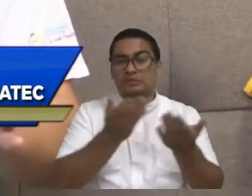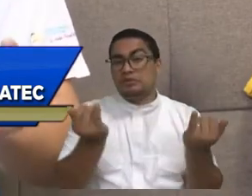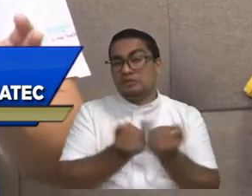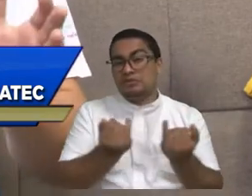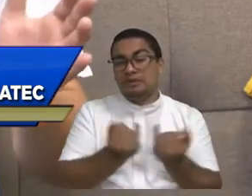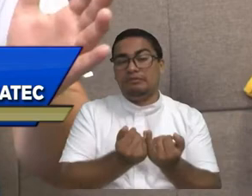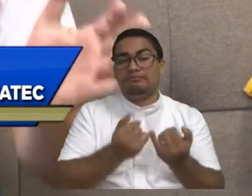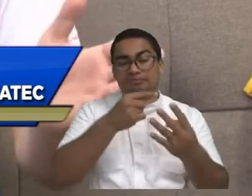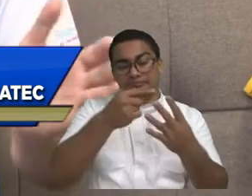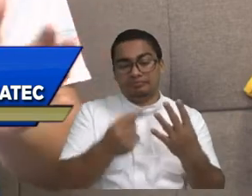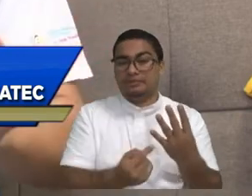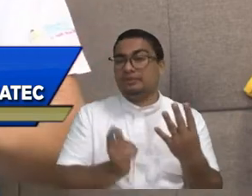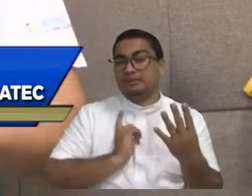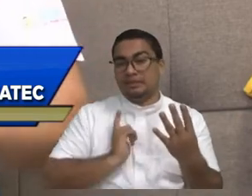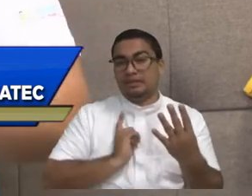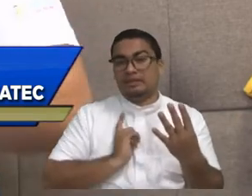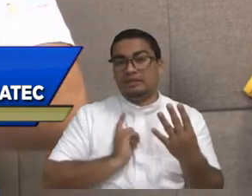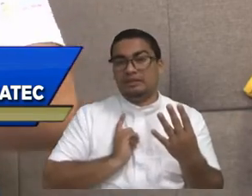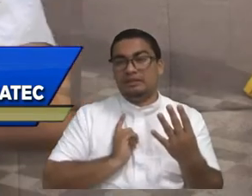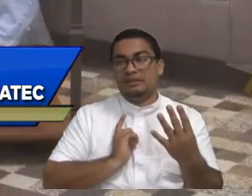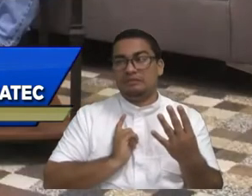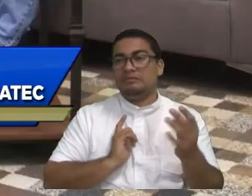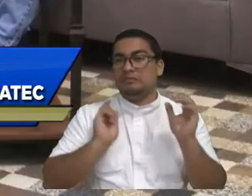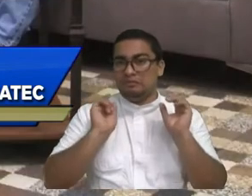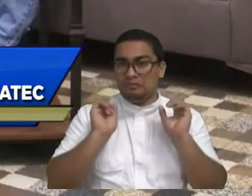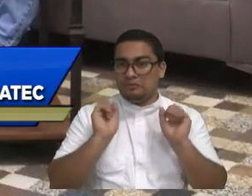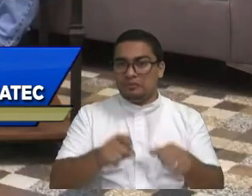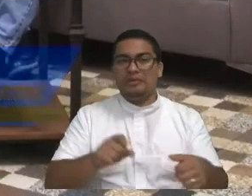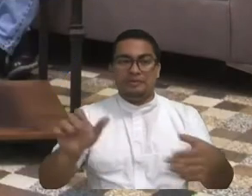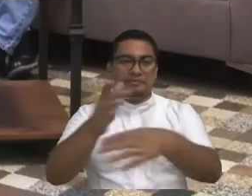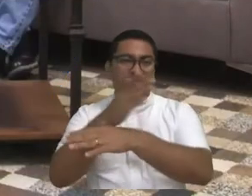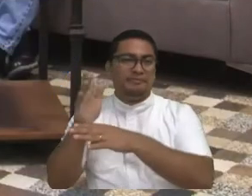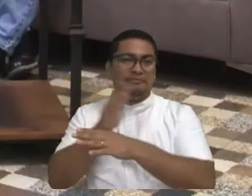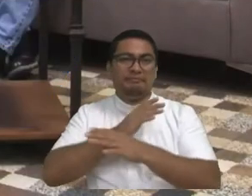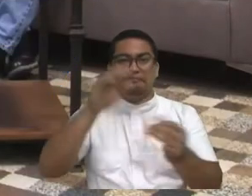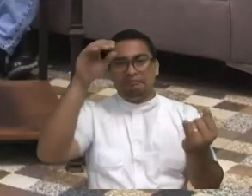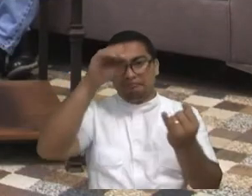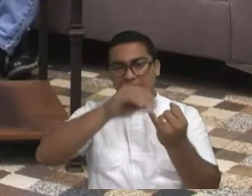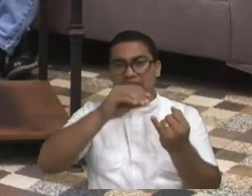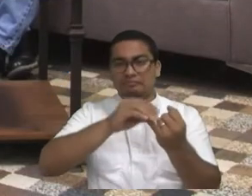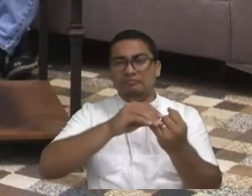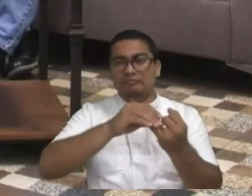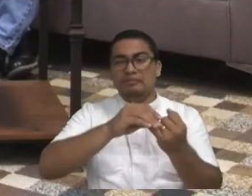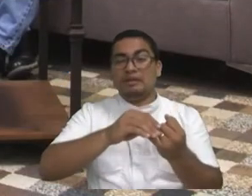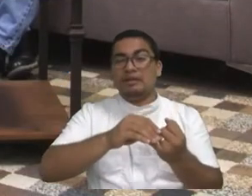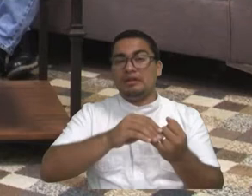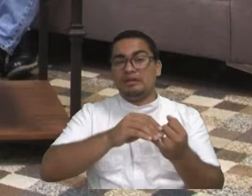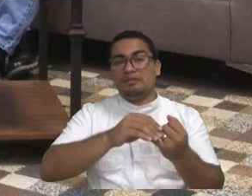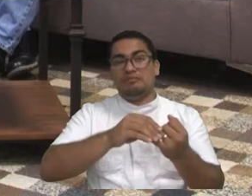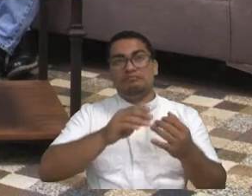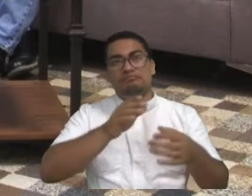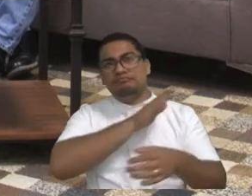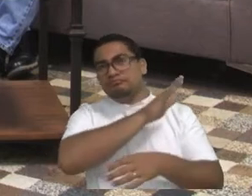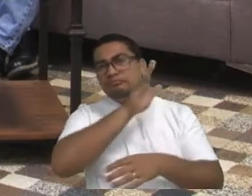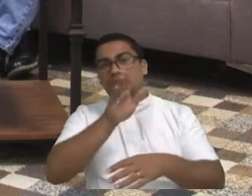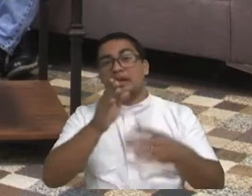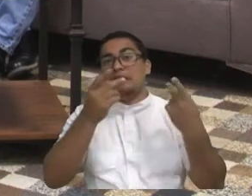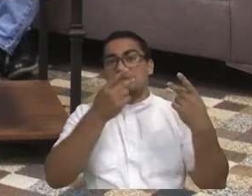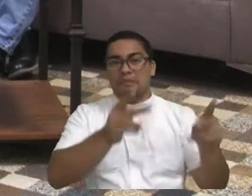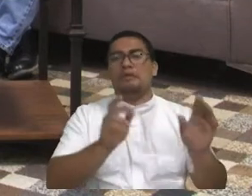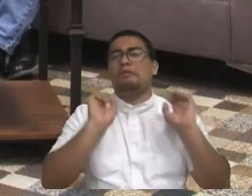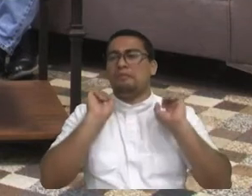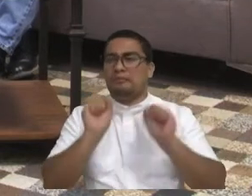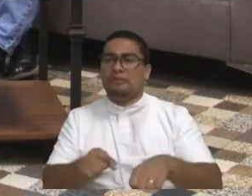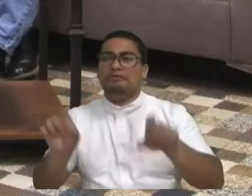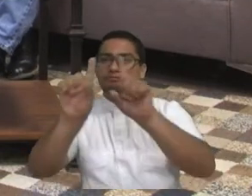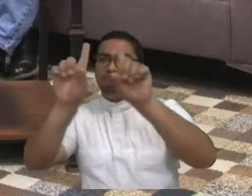ese componente aparte de que lo tenemos presencial en cualquiera de lo centros modalidades lo tenemos en virtual pues